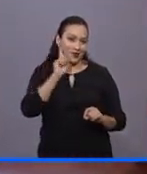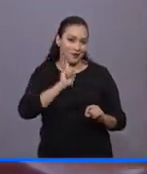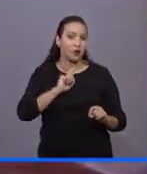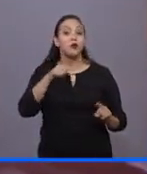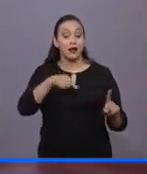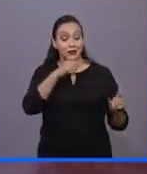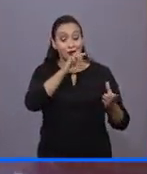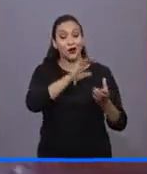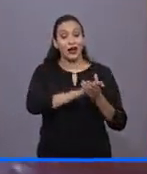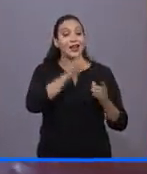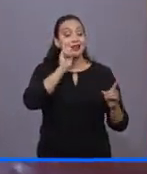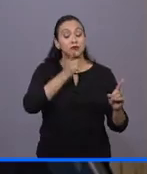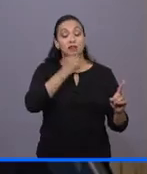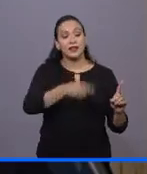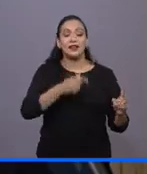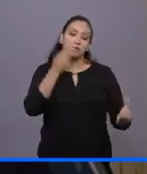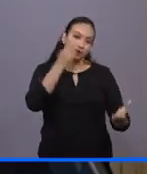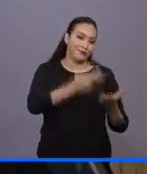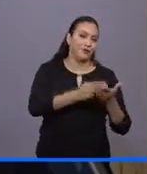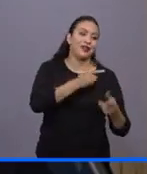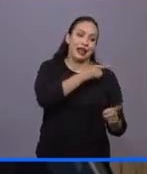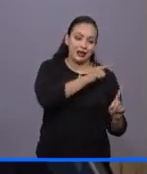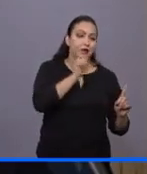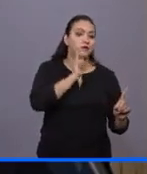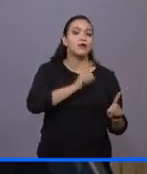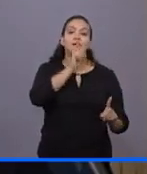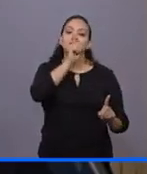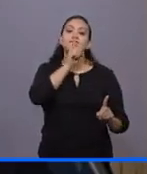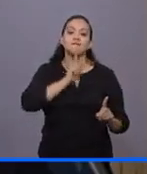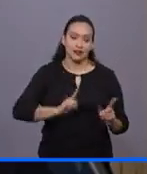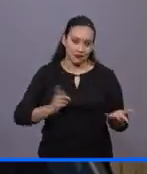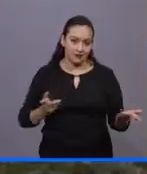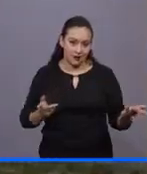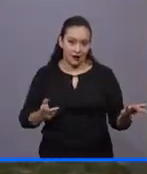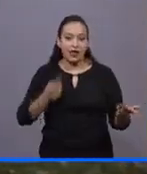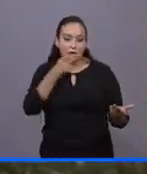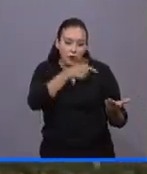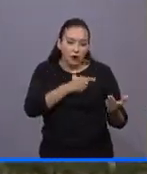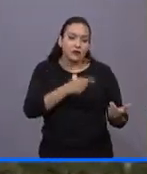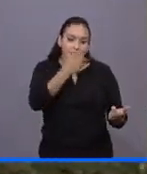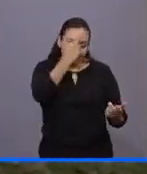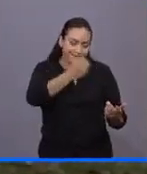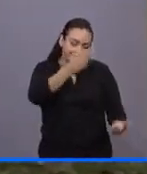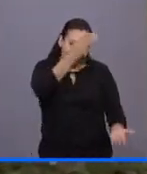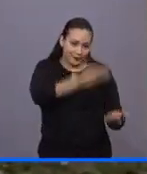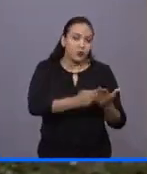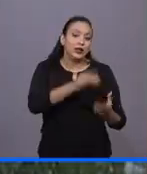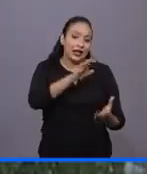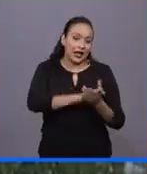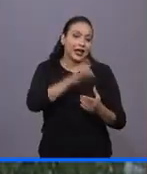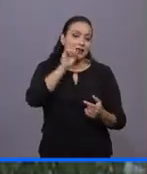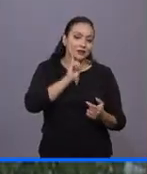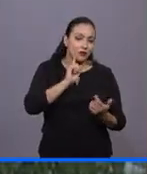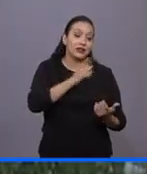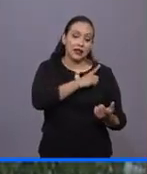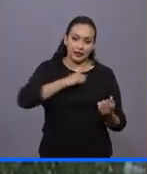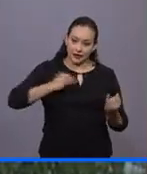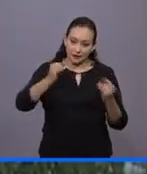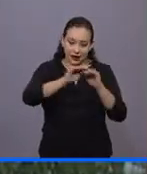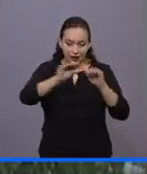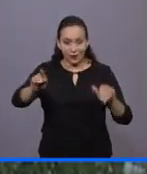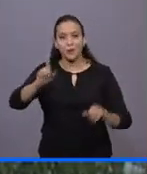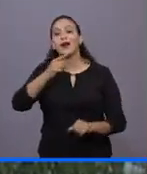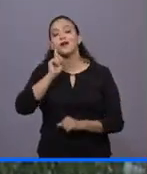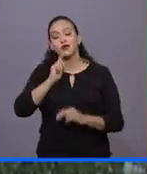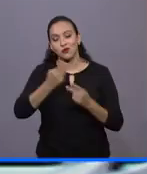multa por declarar en falsedad ante la autoridad. Con información de José Luis Guerra García para el canal del Poder Judicial de la